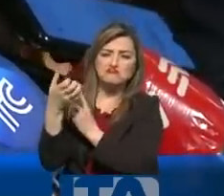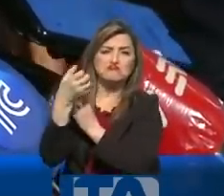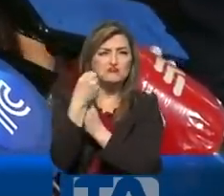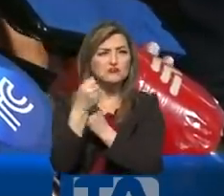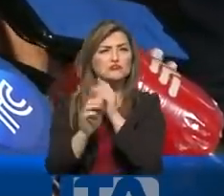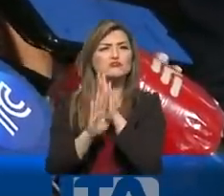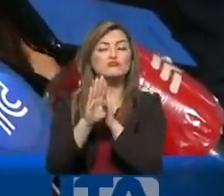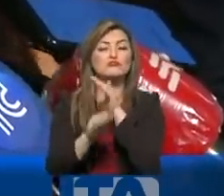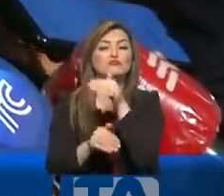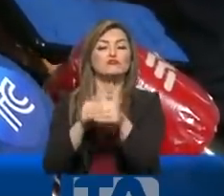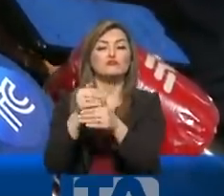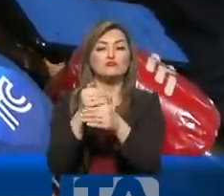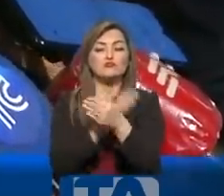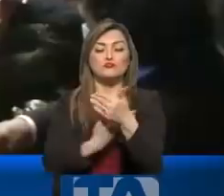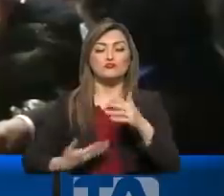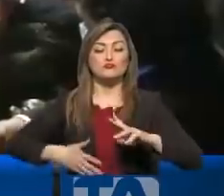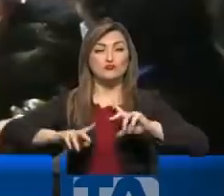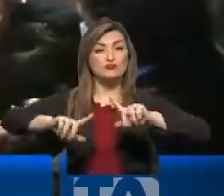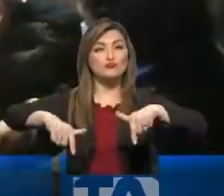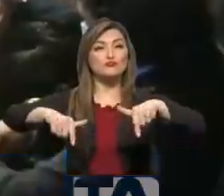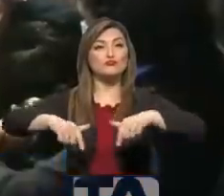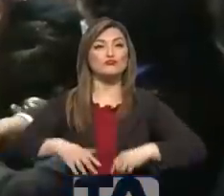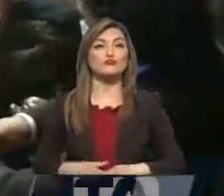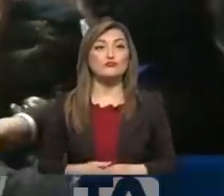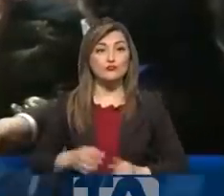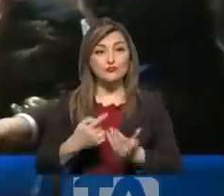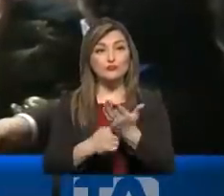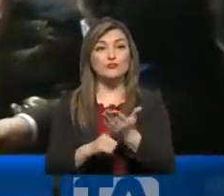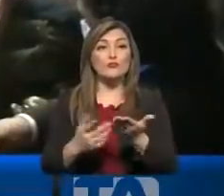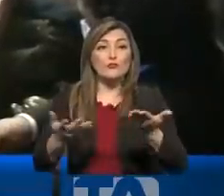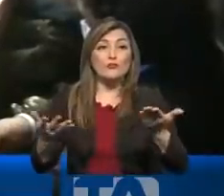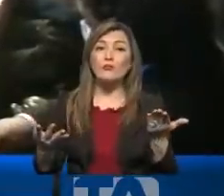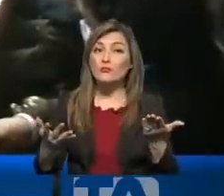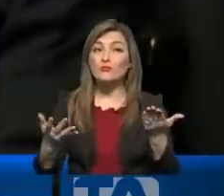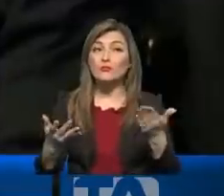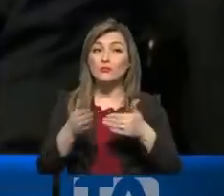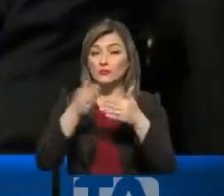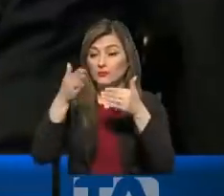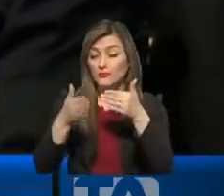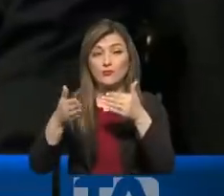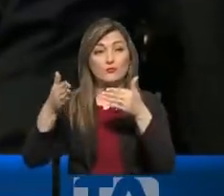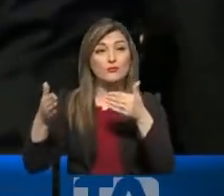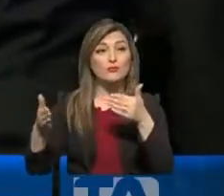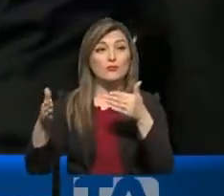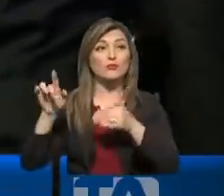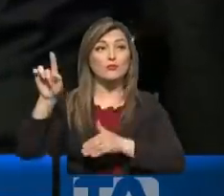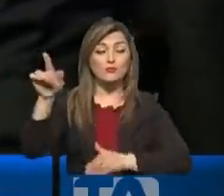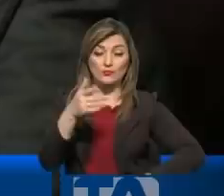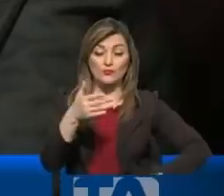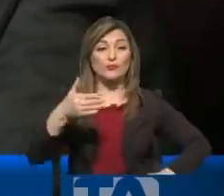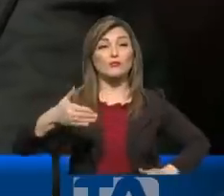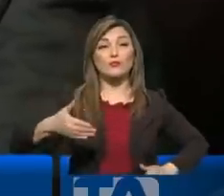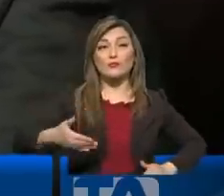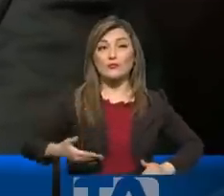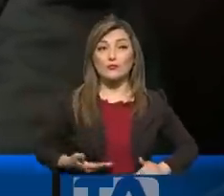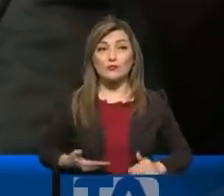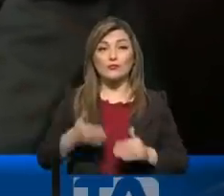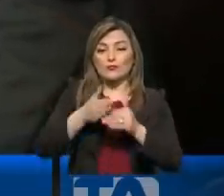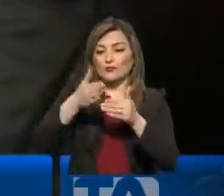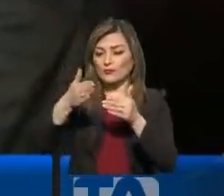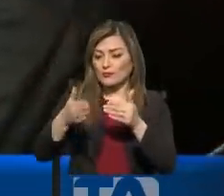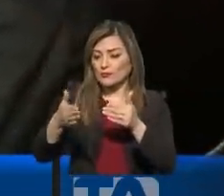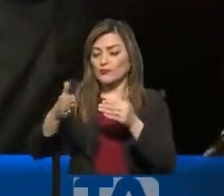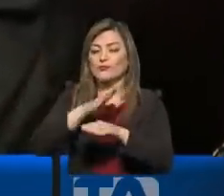generados durante el periodo del presidente Lenín Moreno. Allí se analizarán también los plazos y términos que tiene el Ejecutivo para pronunciarse